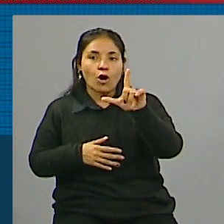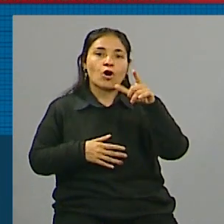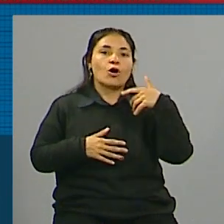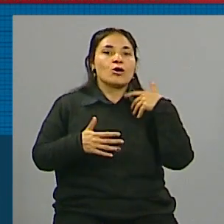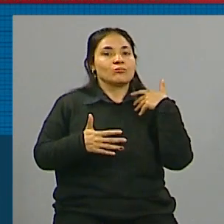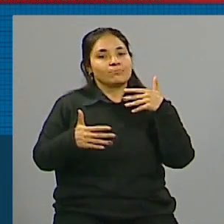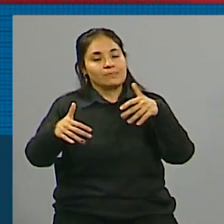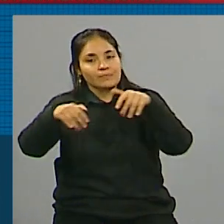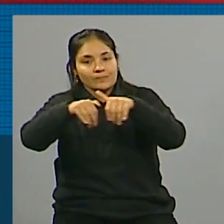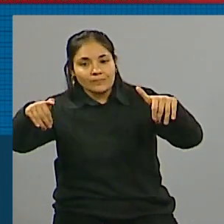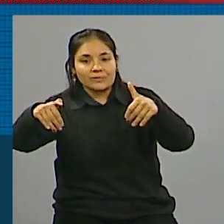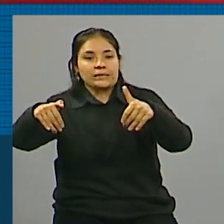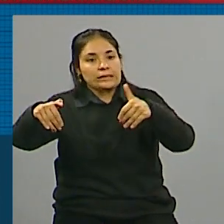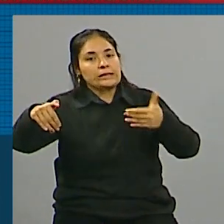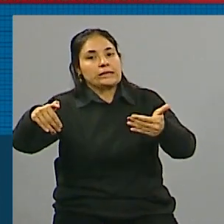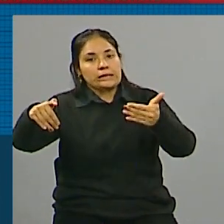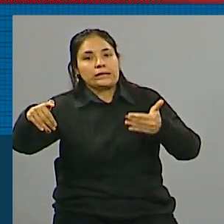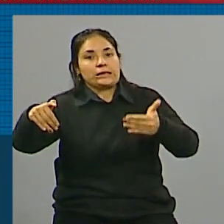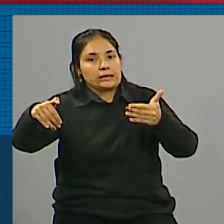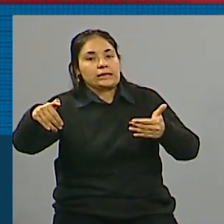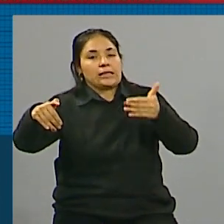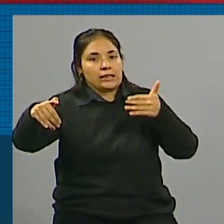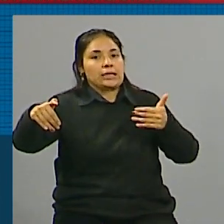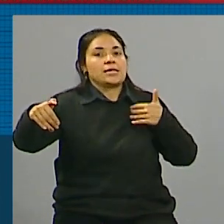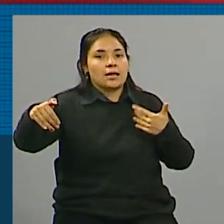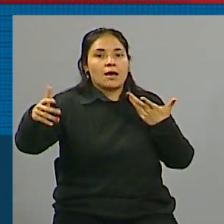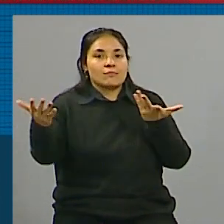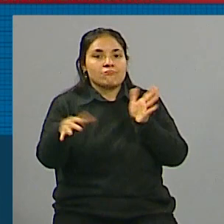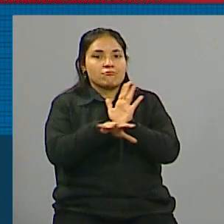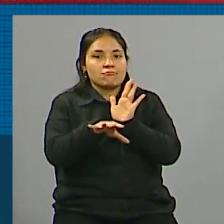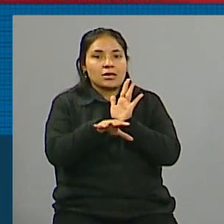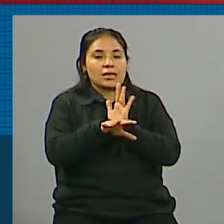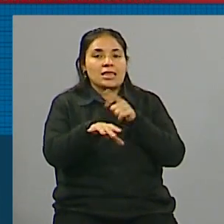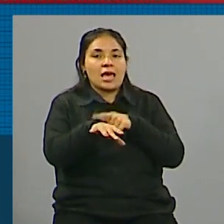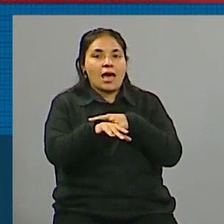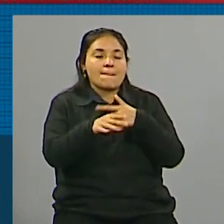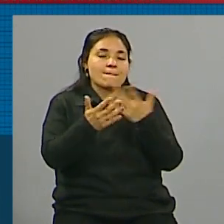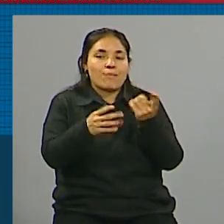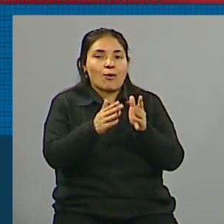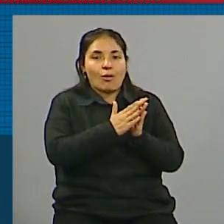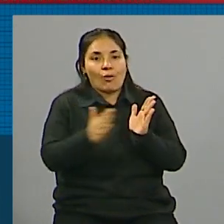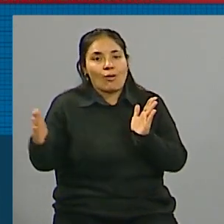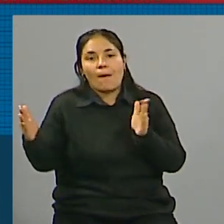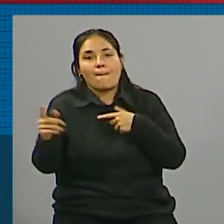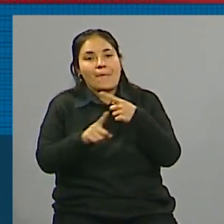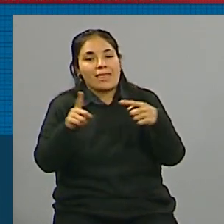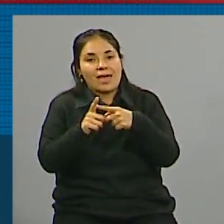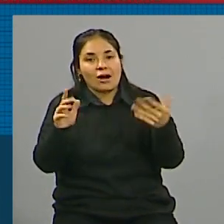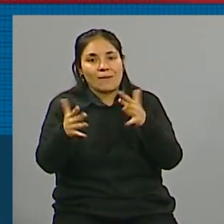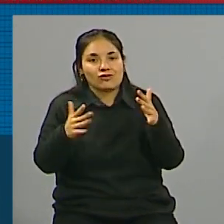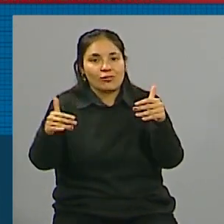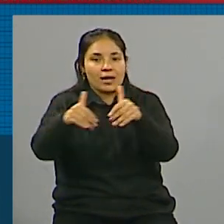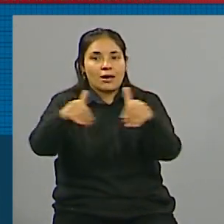ceder para poder ir transformándolo en una instancia que en el corto y mediano plazo, que en el mediano plazo por lo menos, pueda